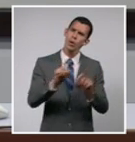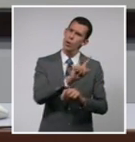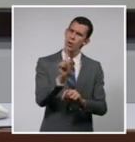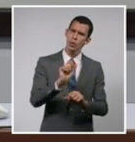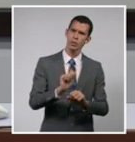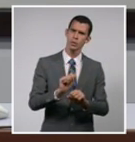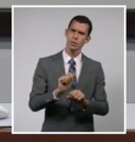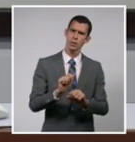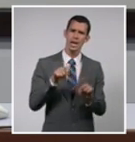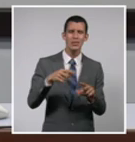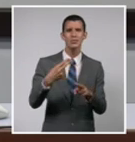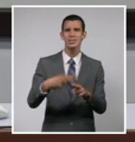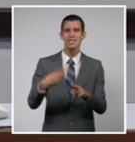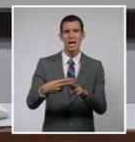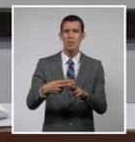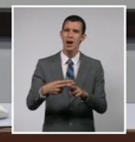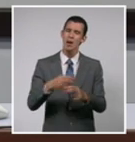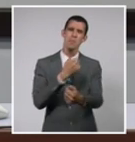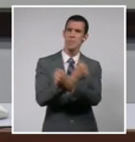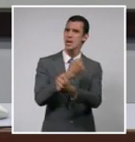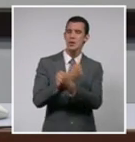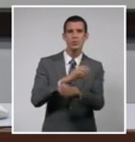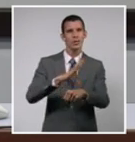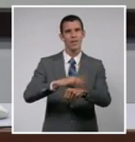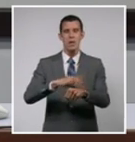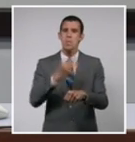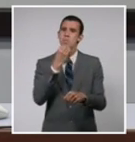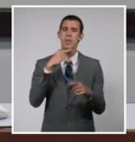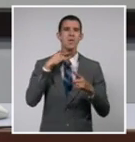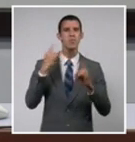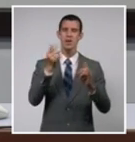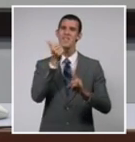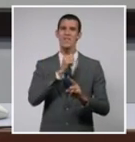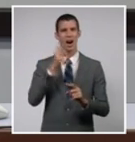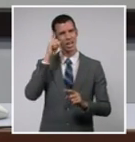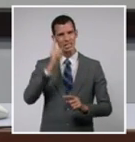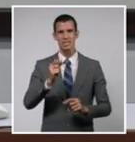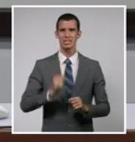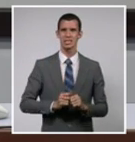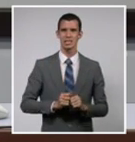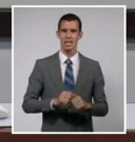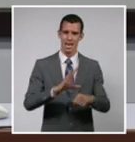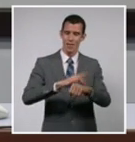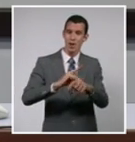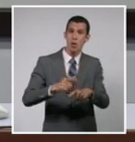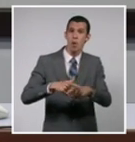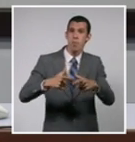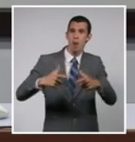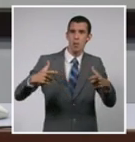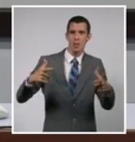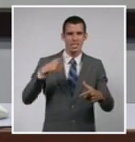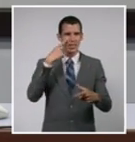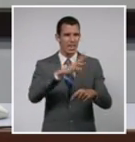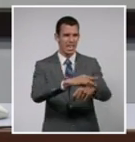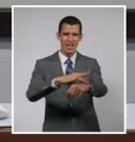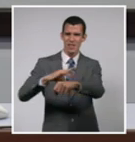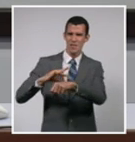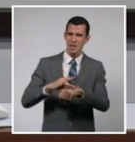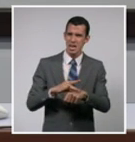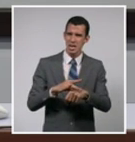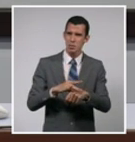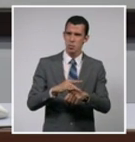Y cada vez que hay un rebrote de esto, hay más casos de enfermos, hay más personas afectadas. Y recuérdense que las personas